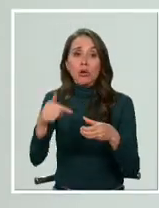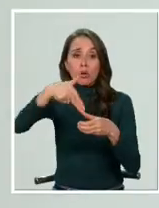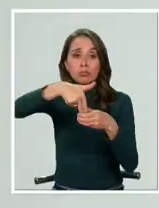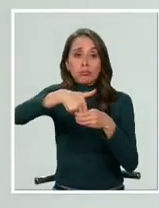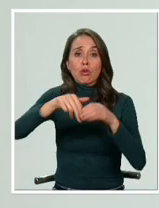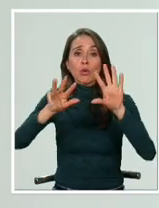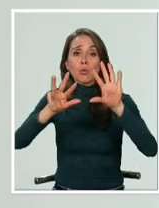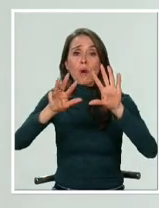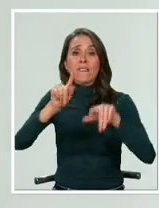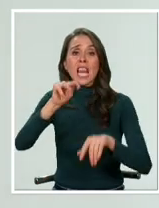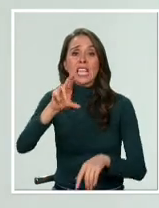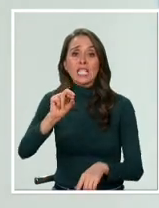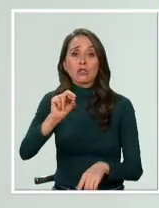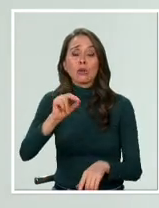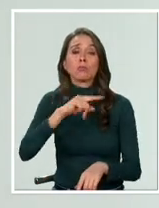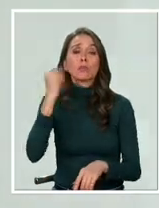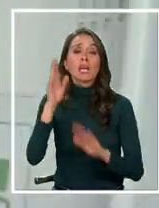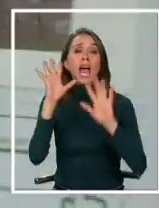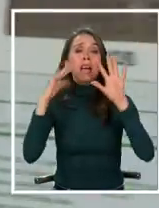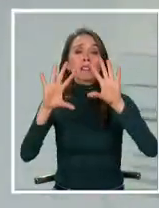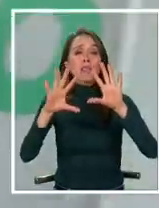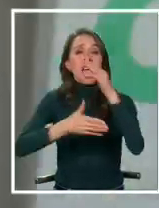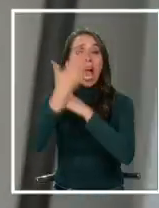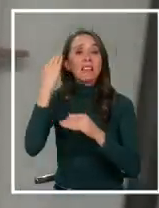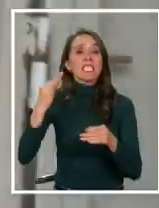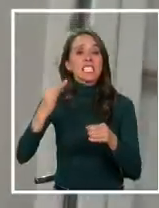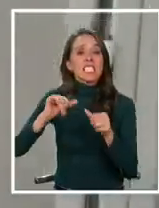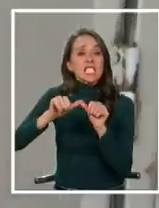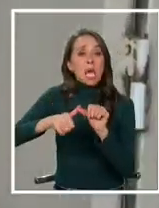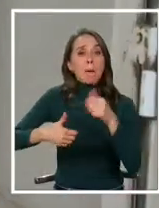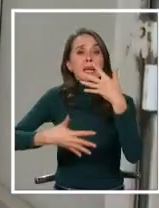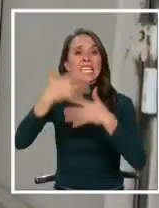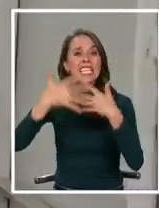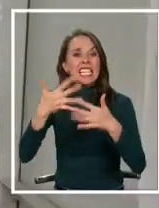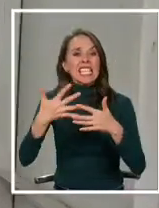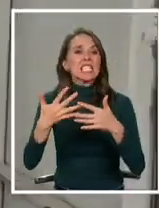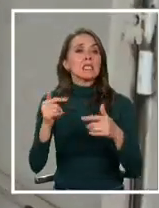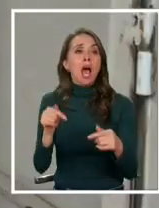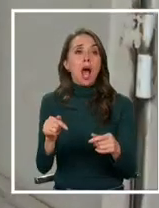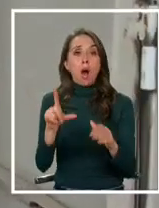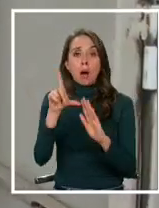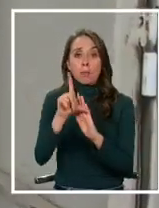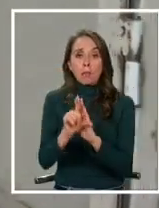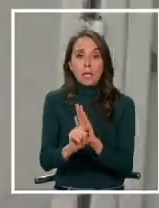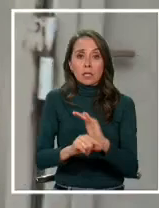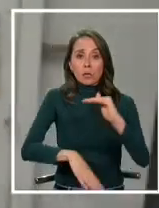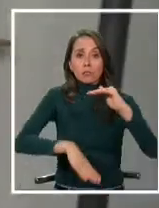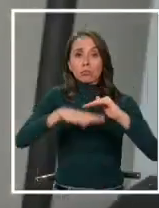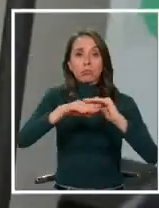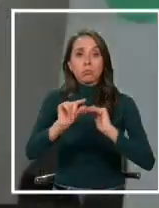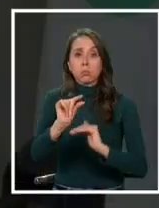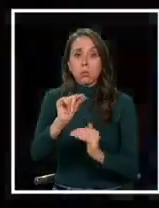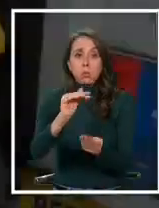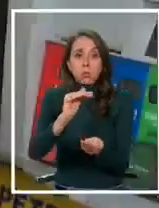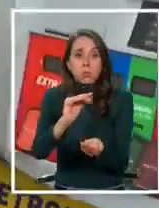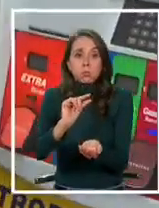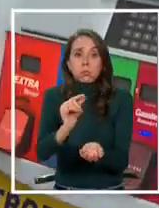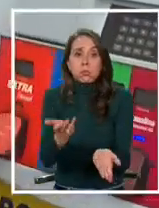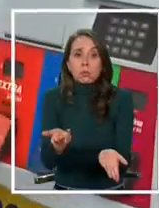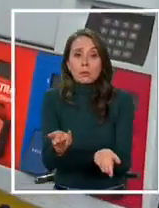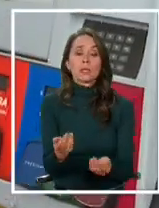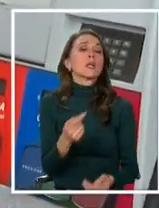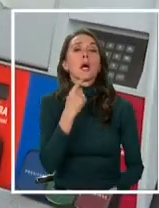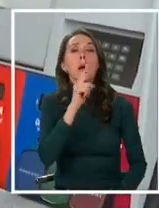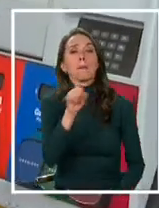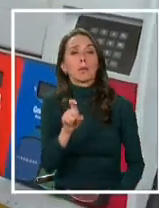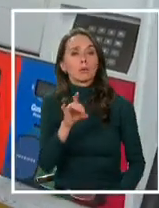alcanz ni a 10 llegaba aquí a 15 l una cosa así por lo menos muy poco ya pero qué